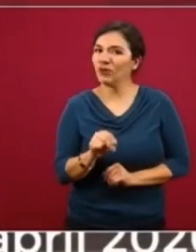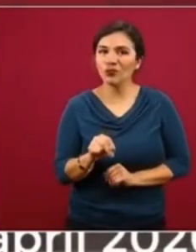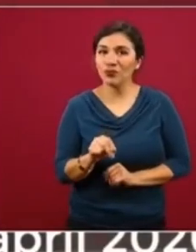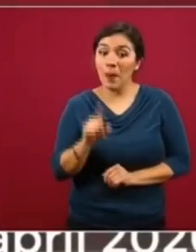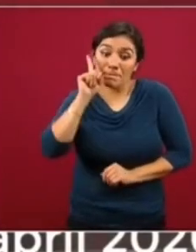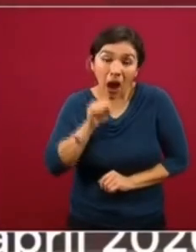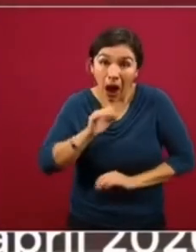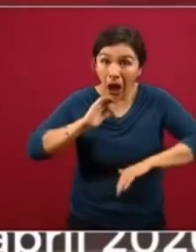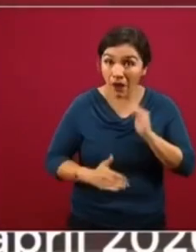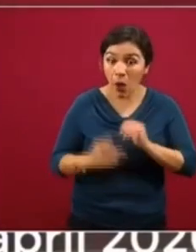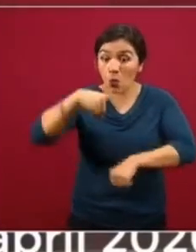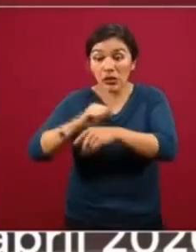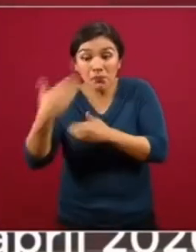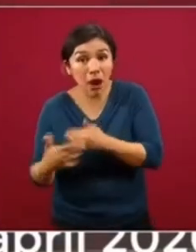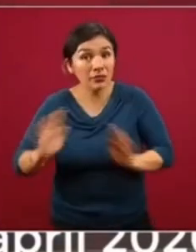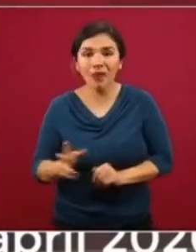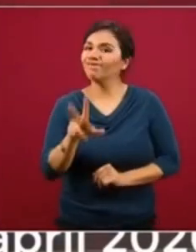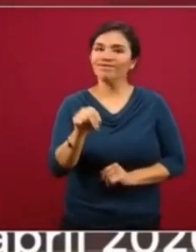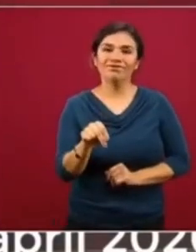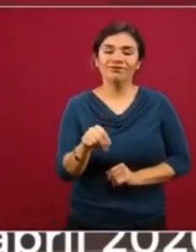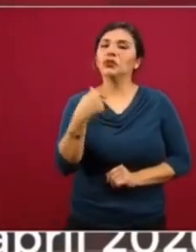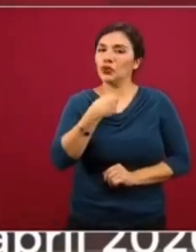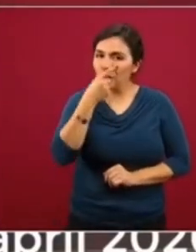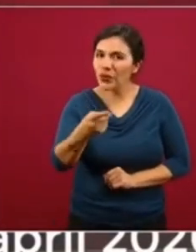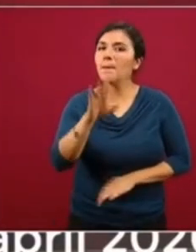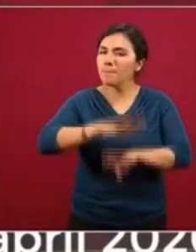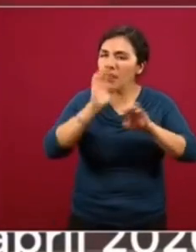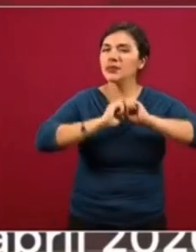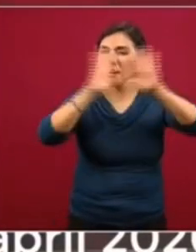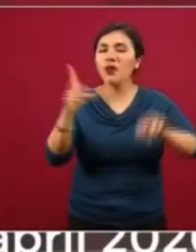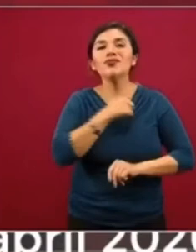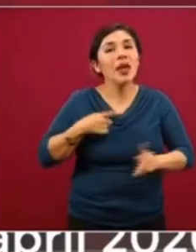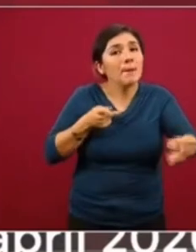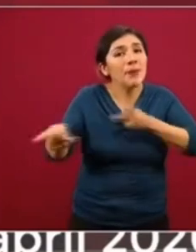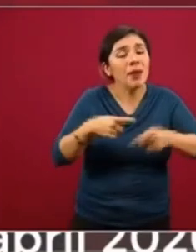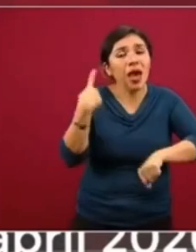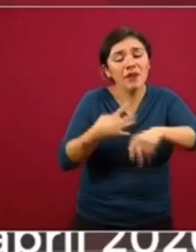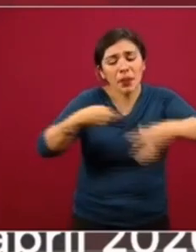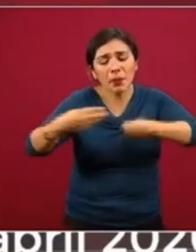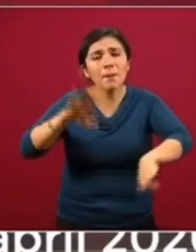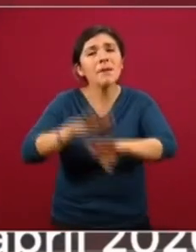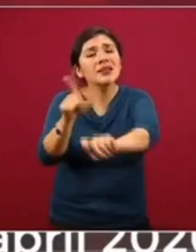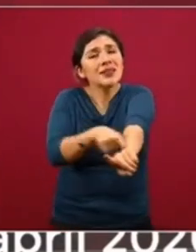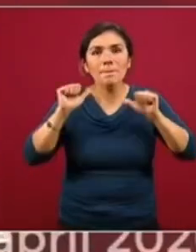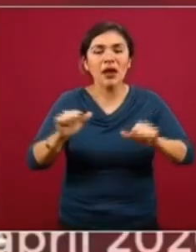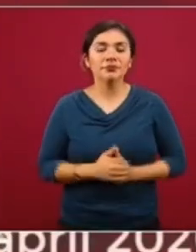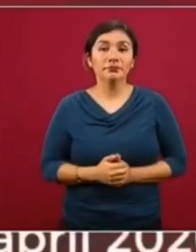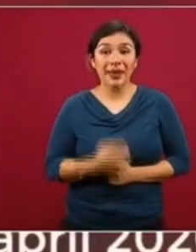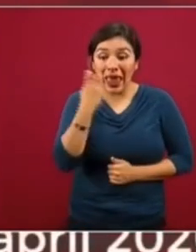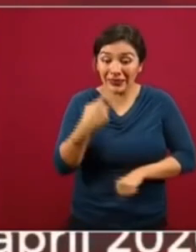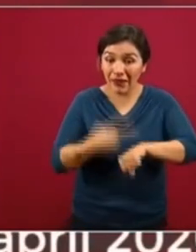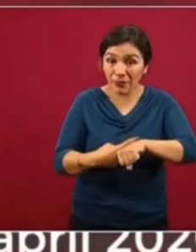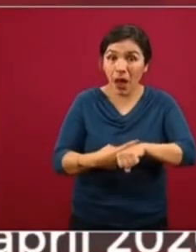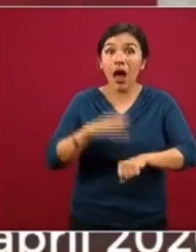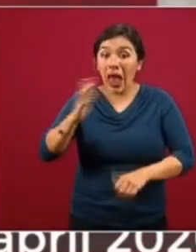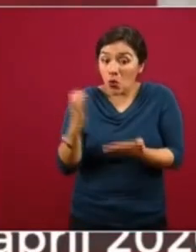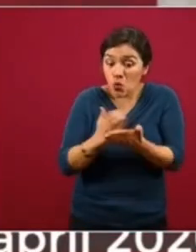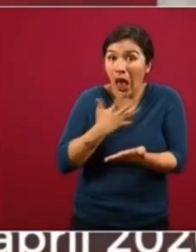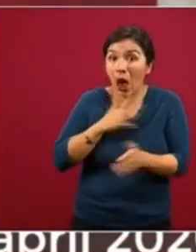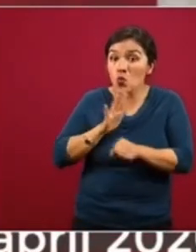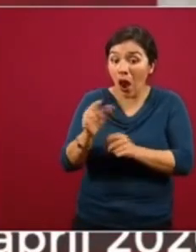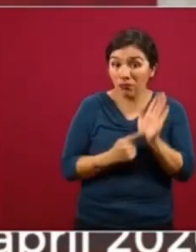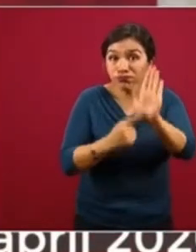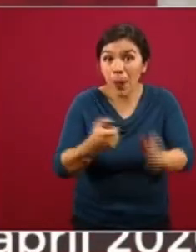no se va a acabar ni de un día a otro, ni de una semana a otro. Hemos planteado también con mucha claridad, hay que estar preparados para una epidemia prolongada. Esta es una enfermedad para la que no existe un tratamiento